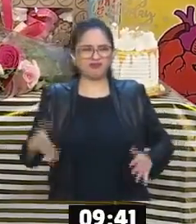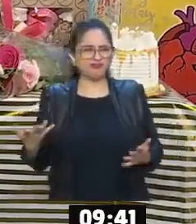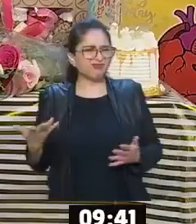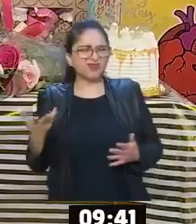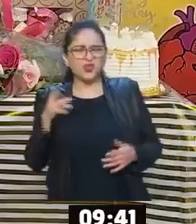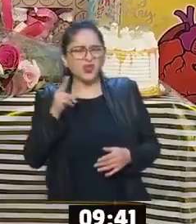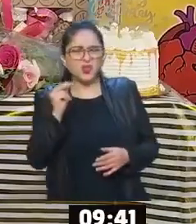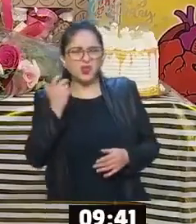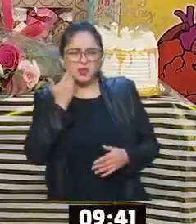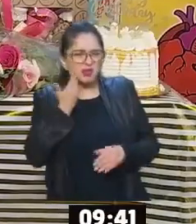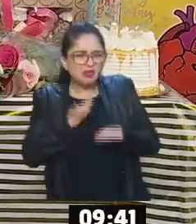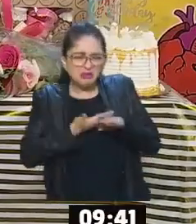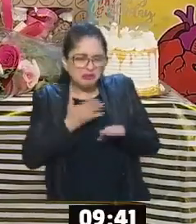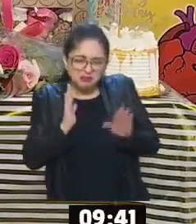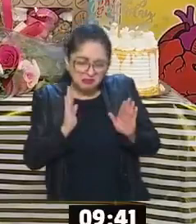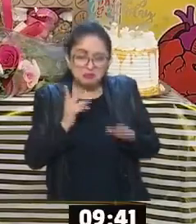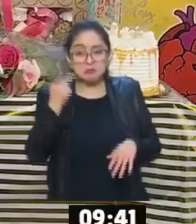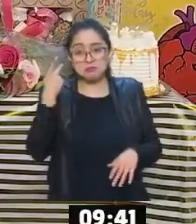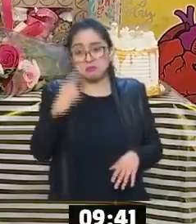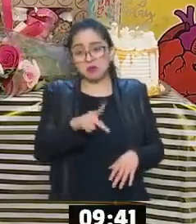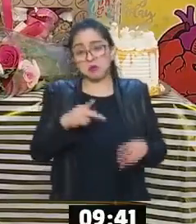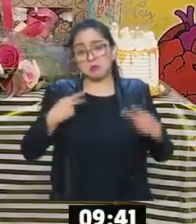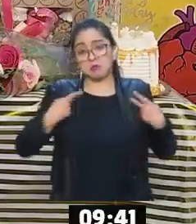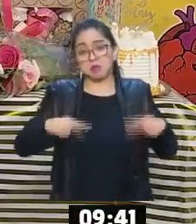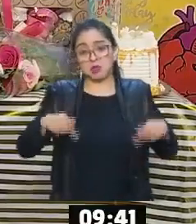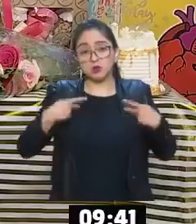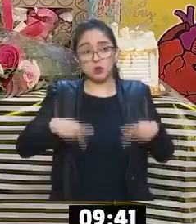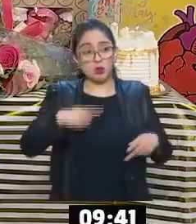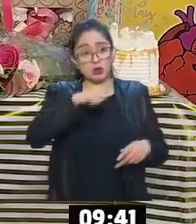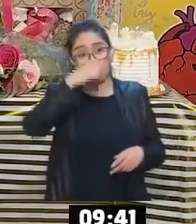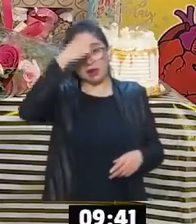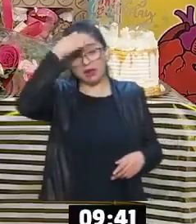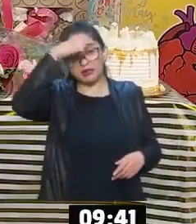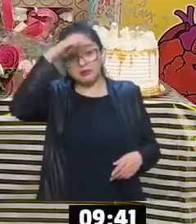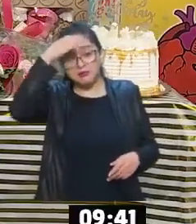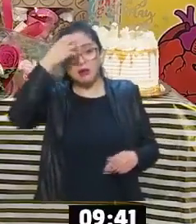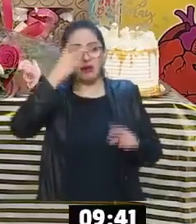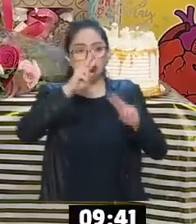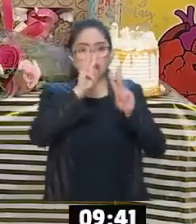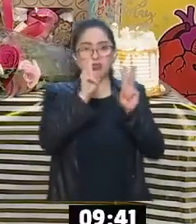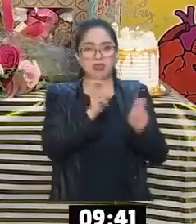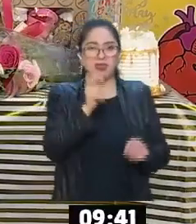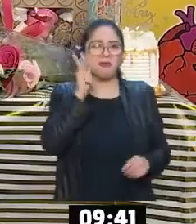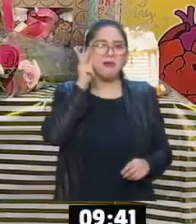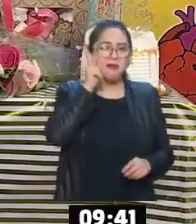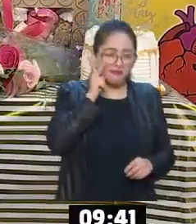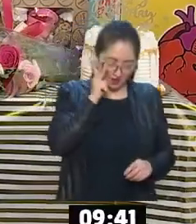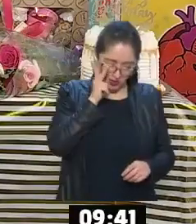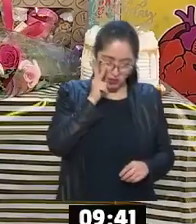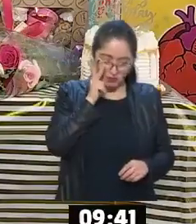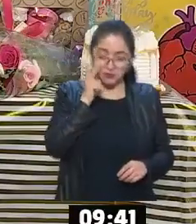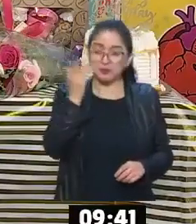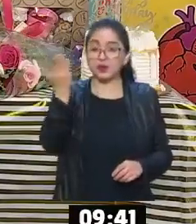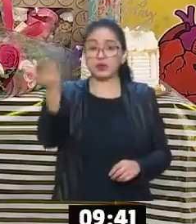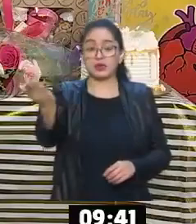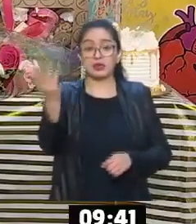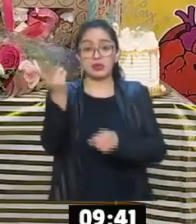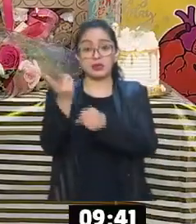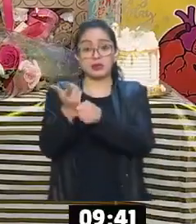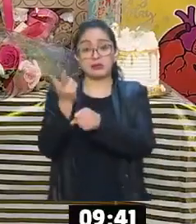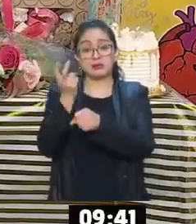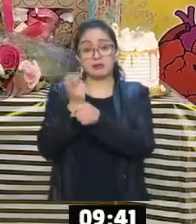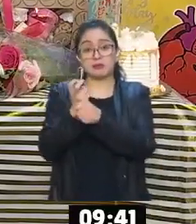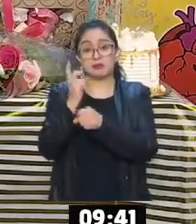harto conocimiento del vino y este, pero ¿qué creen? Nuestra siguiente invitada. Es que siempre son,